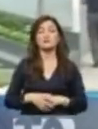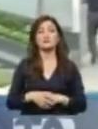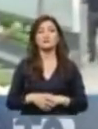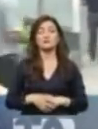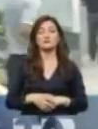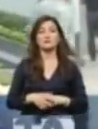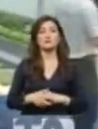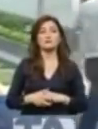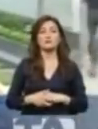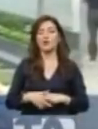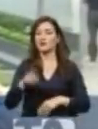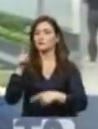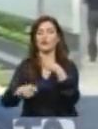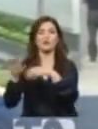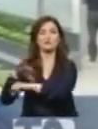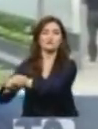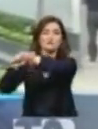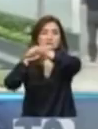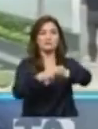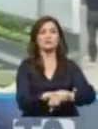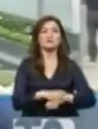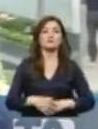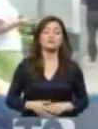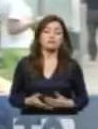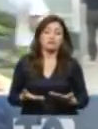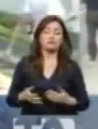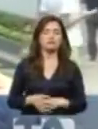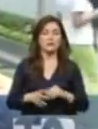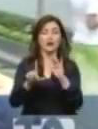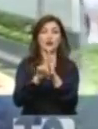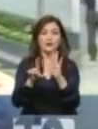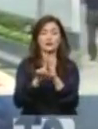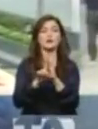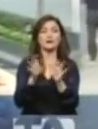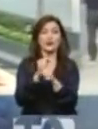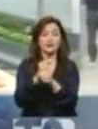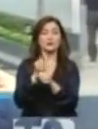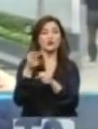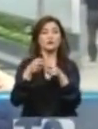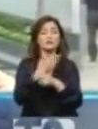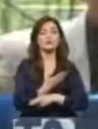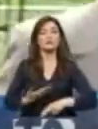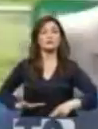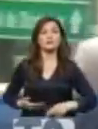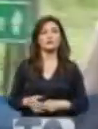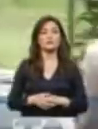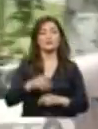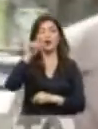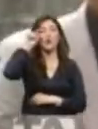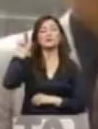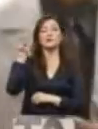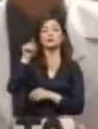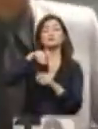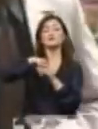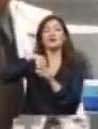no cabría una extradición. Me imagino que eso es lo que jurídicamente quiere hacer el expresidente. Recordemos que dentro